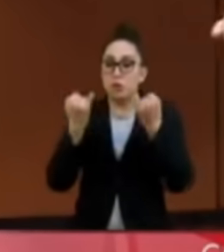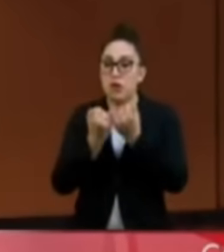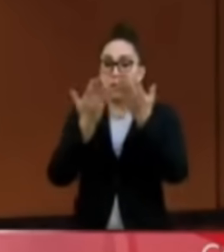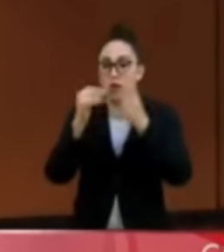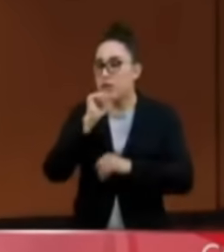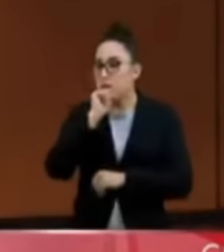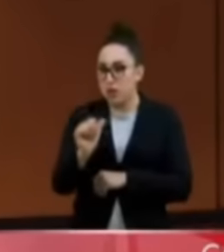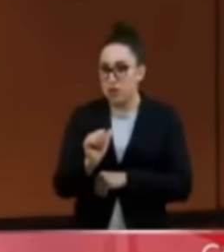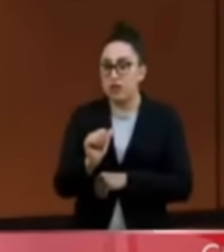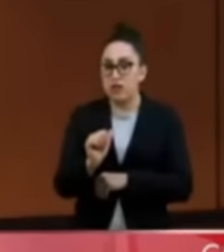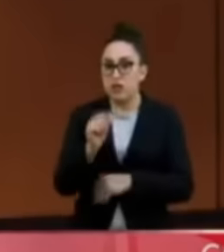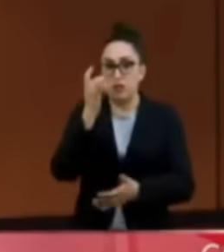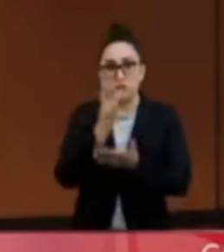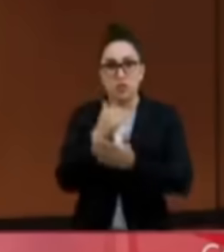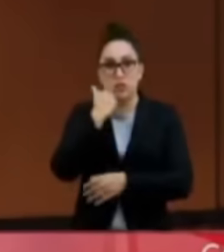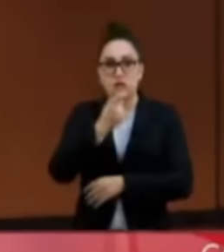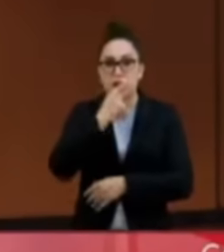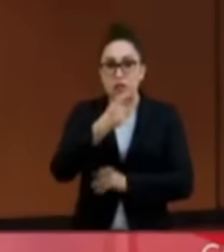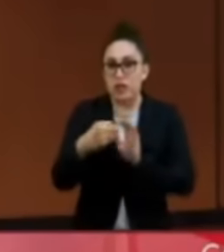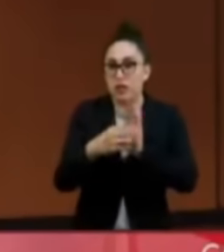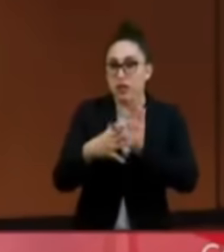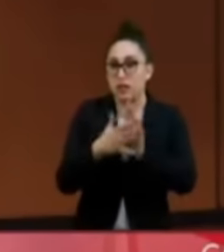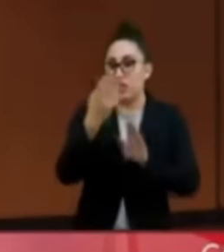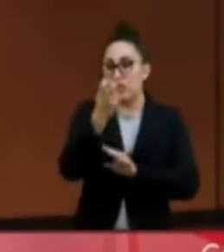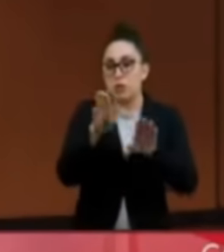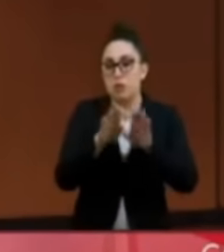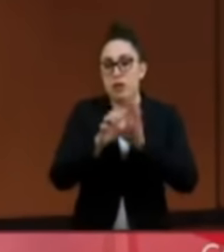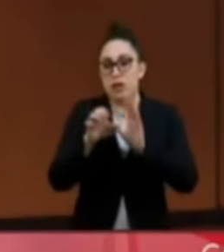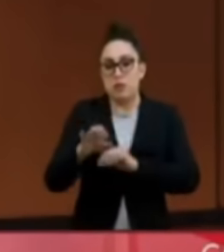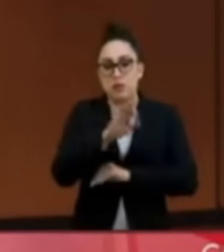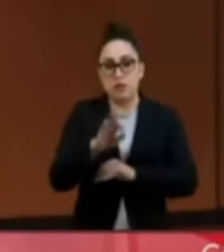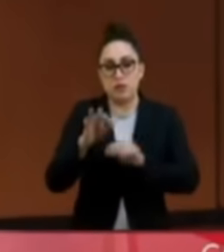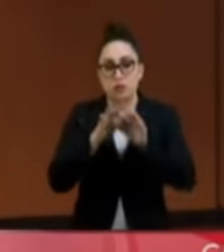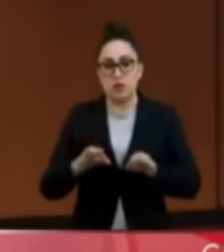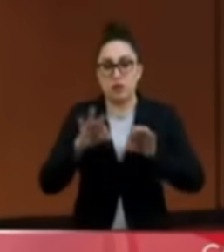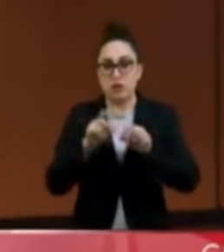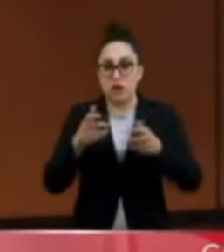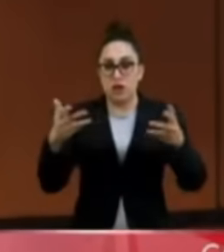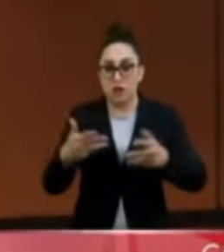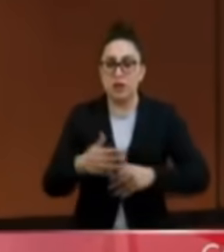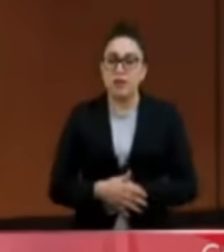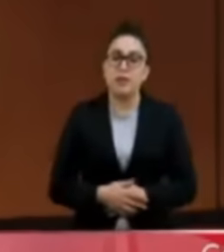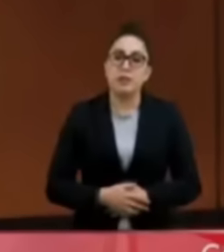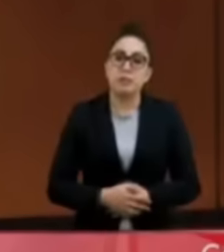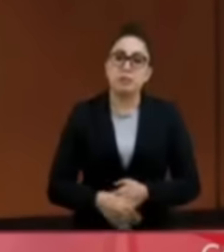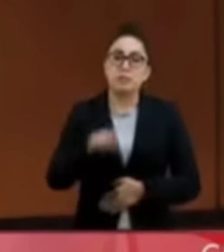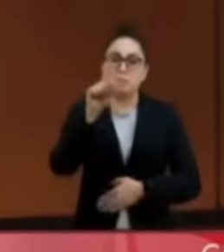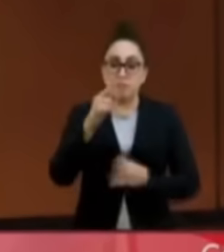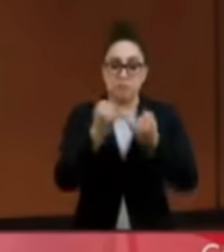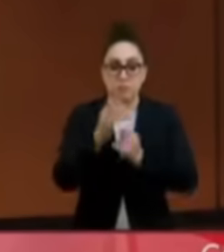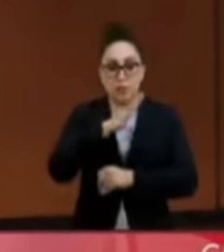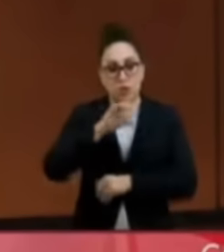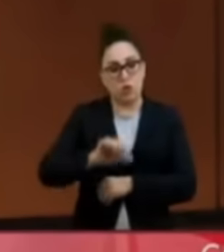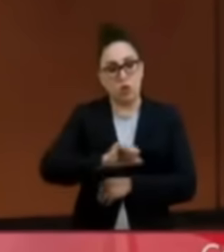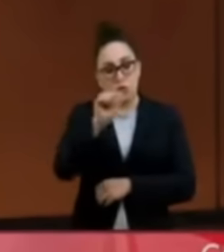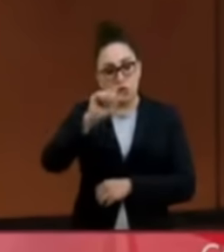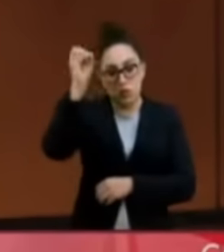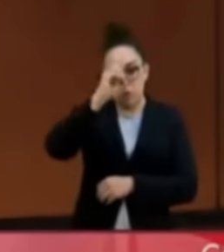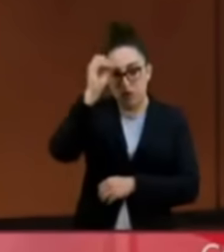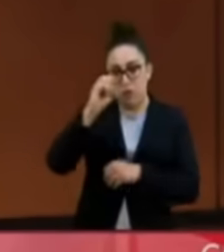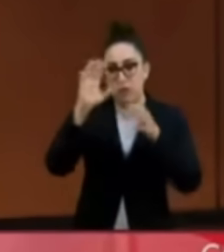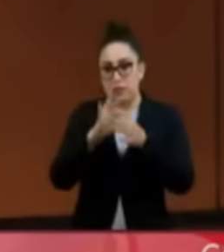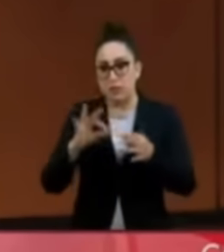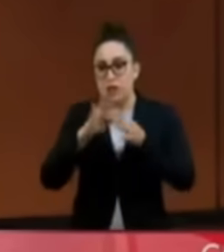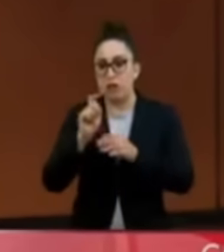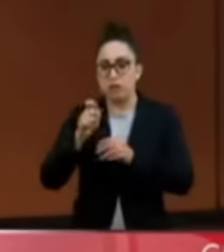historia. Solamente lo quiero dejar sentado como una referencia histórica precisa. Se ha dicho, uno de los argumentos centrales para oponerse a la